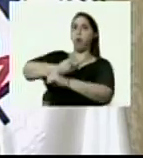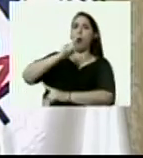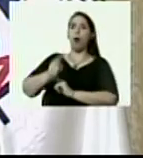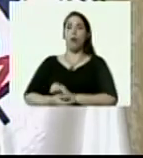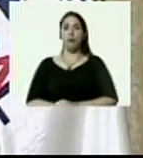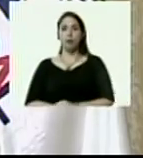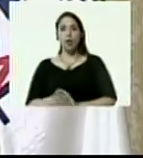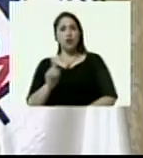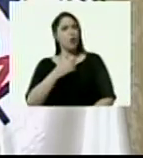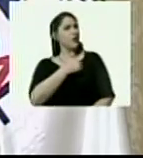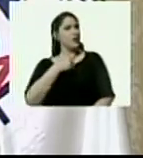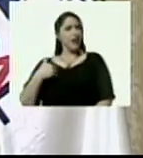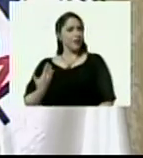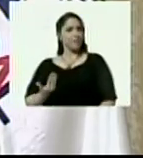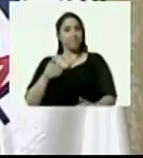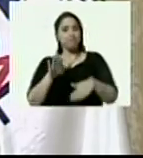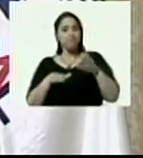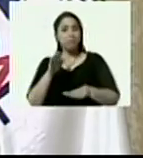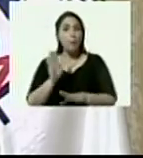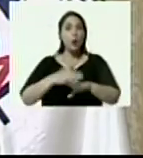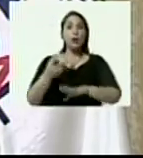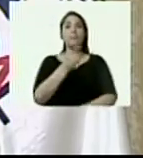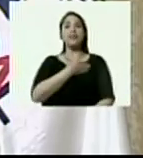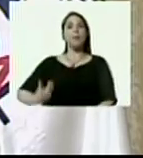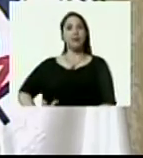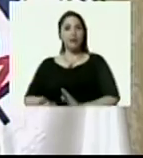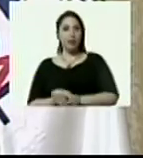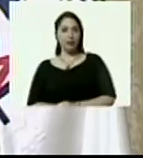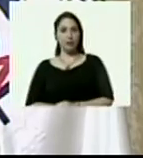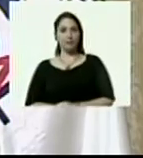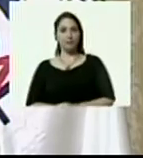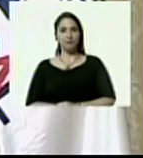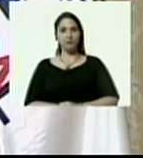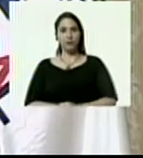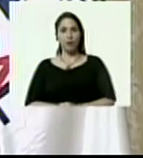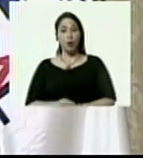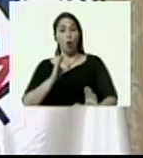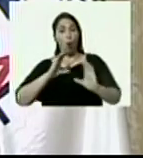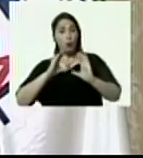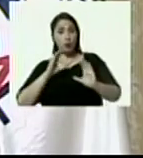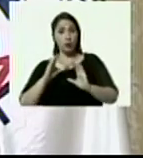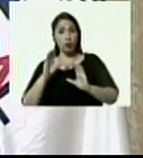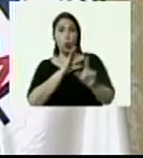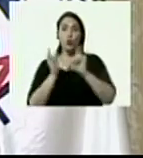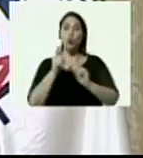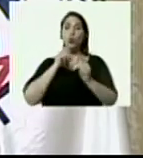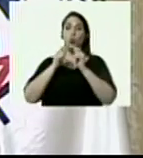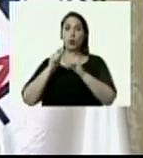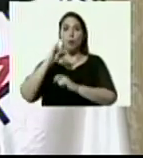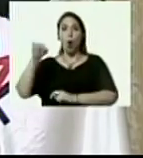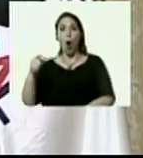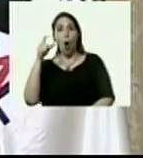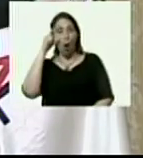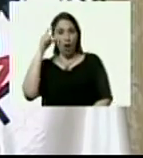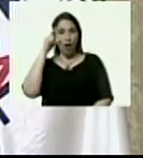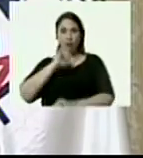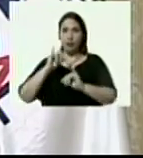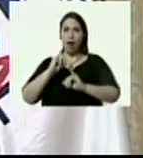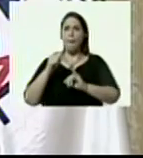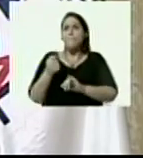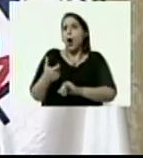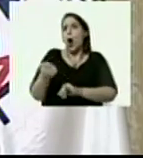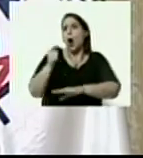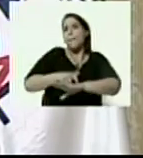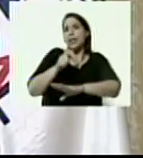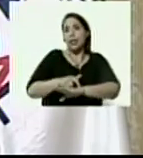yo no quiero adelantarme porque el vicepresidente de comunicación cultura y turismo jorge rodríguez va en pocos minutos